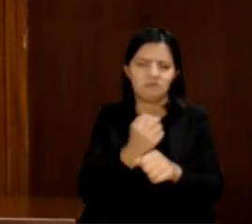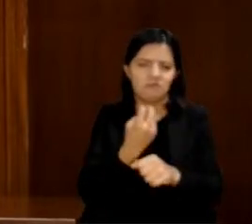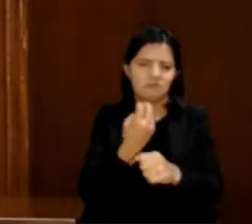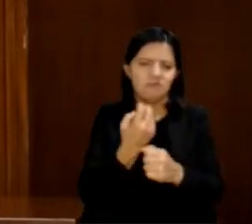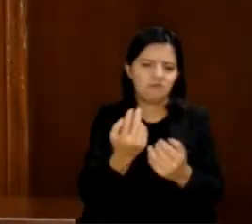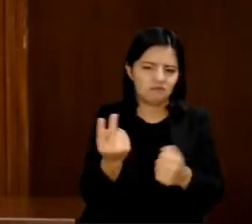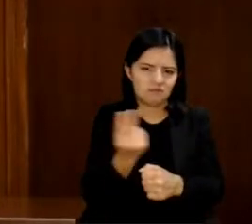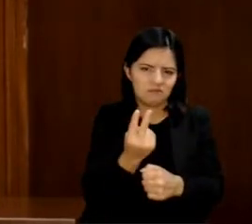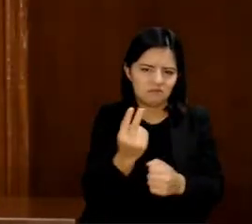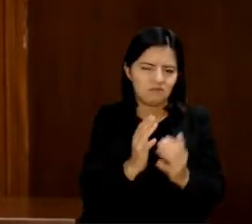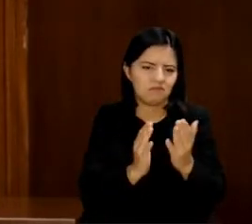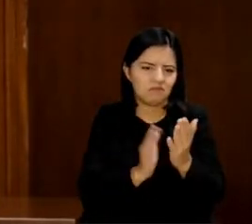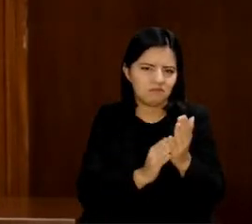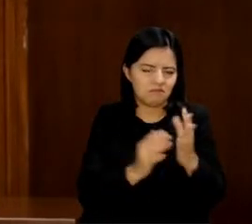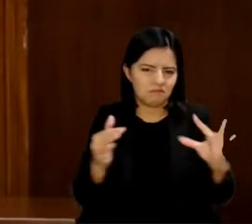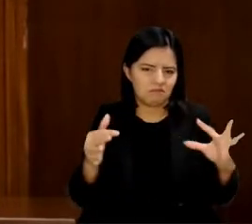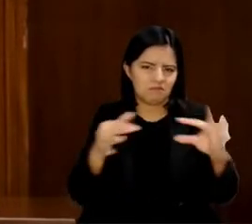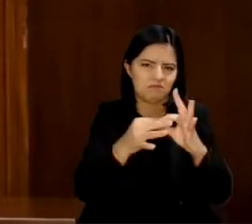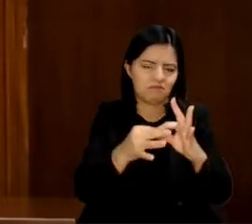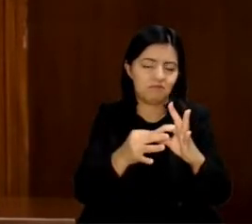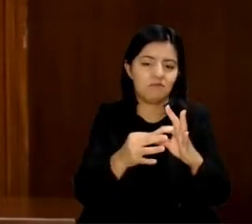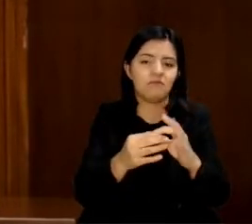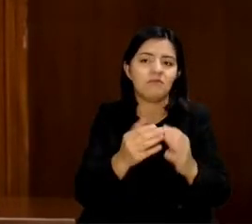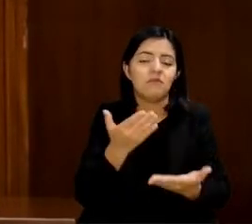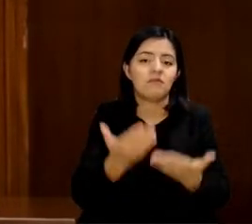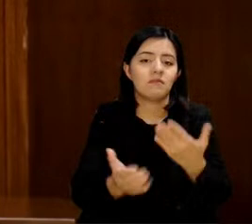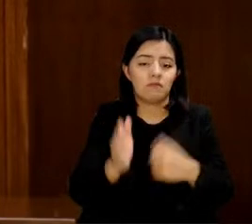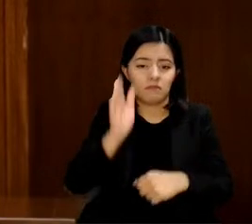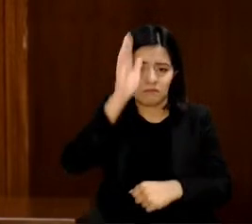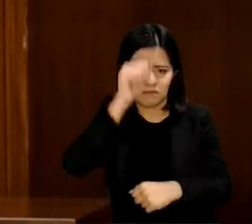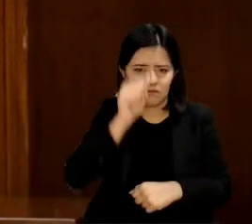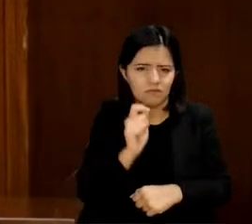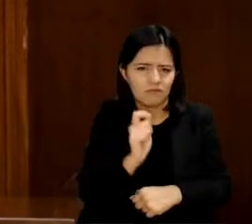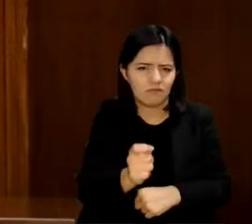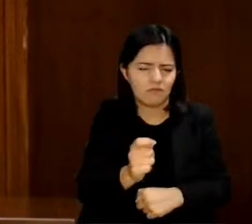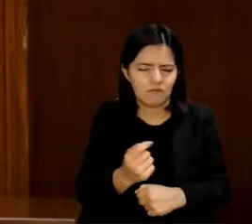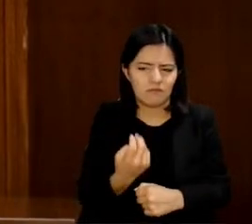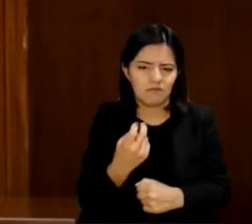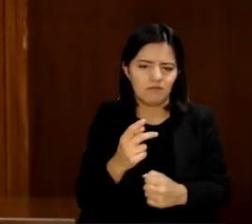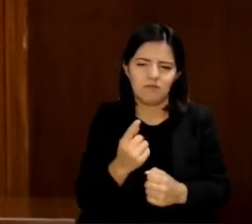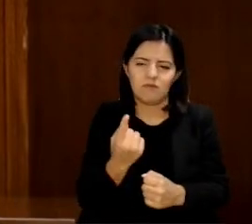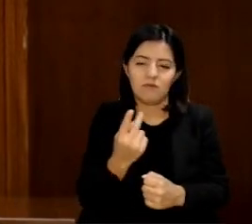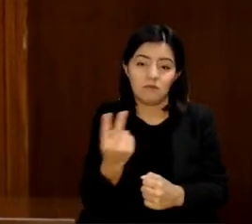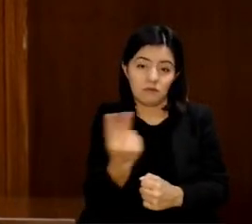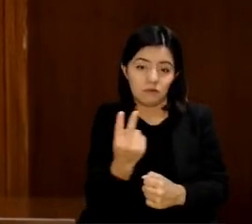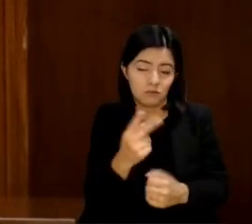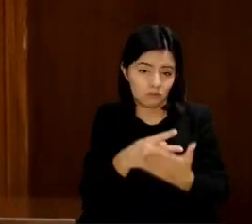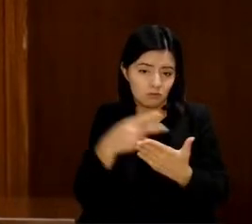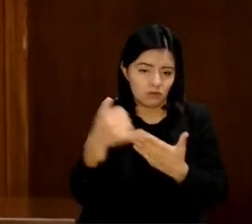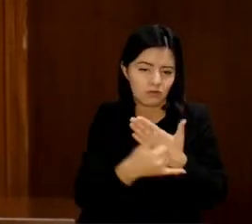en conjunto de las iniciativas e integrar un dictamen y un proyecto de decreto.